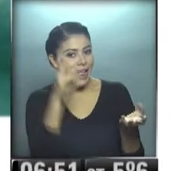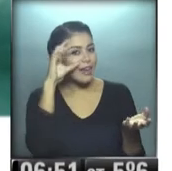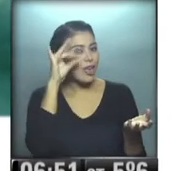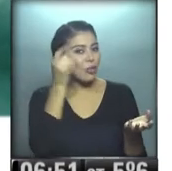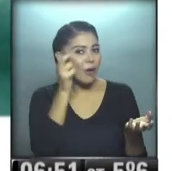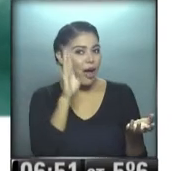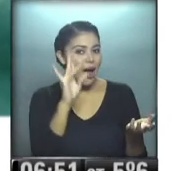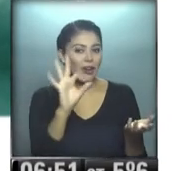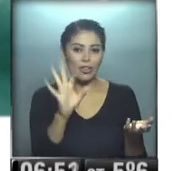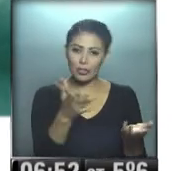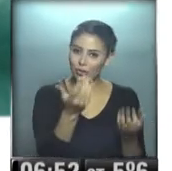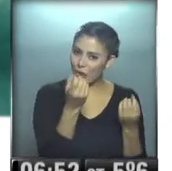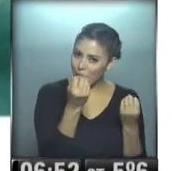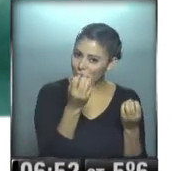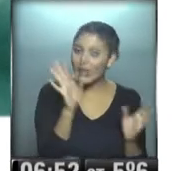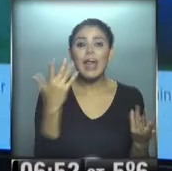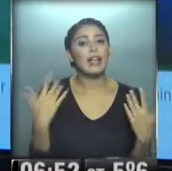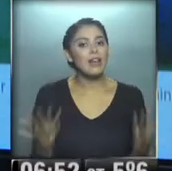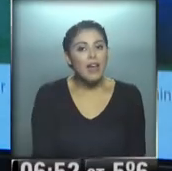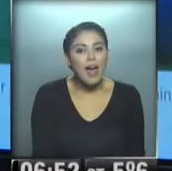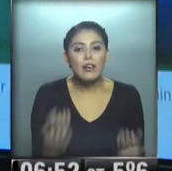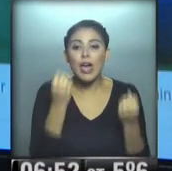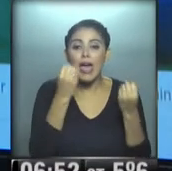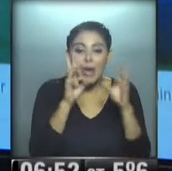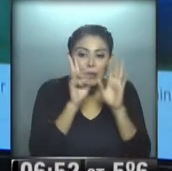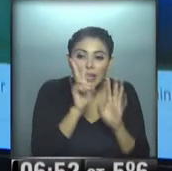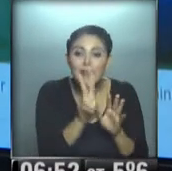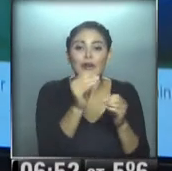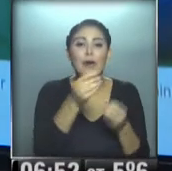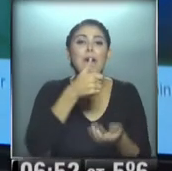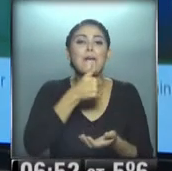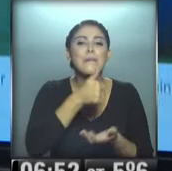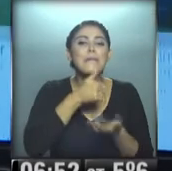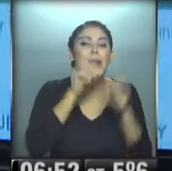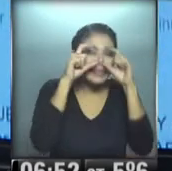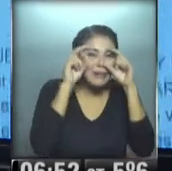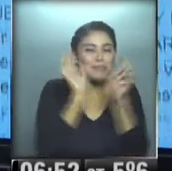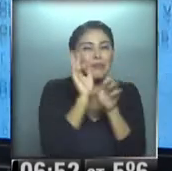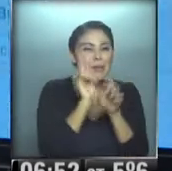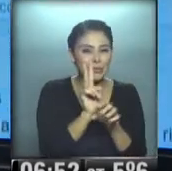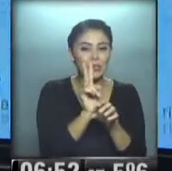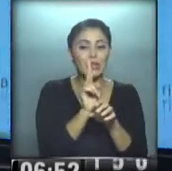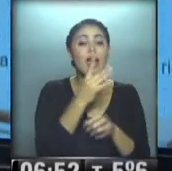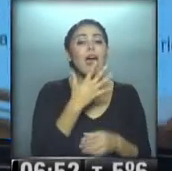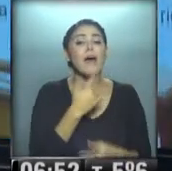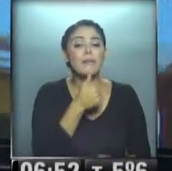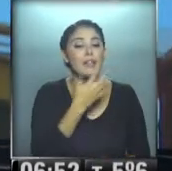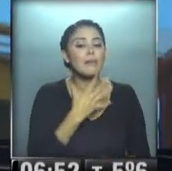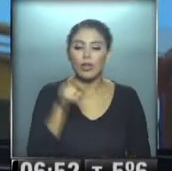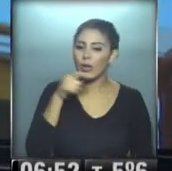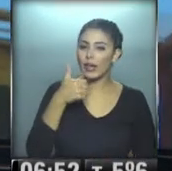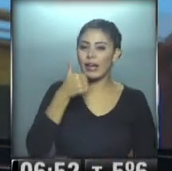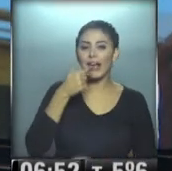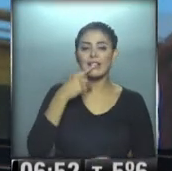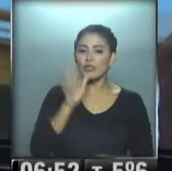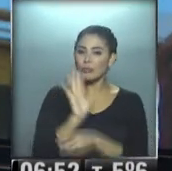Eduardo, Eduardo Rubén, Salguero. Claro, lo está empezando a mirar el matecito. Muy bien, un amarguito, por favor. Eso es arte, mira. Eso es